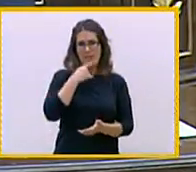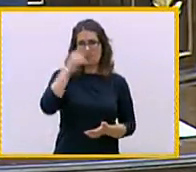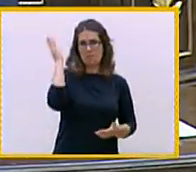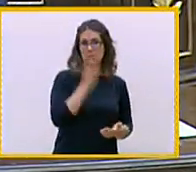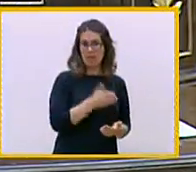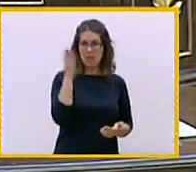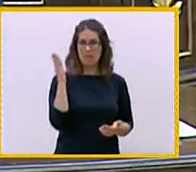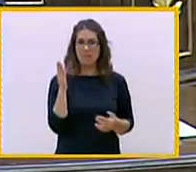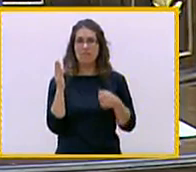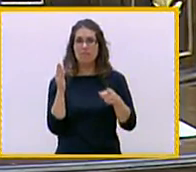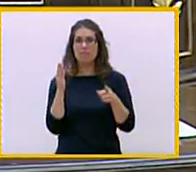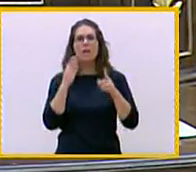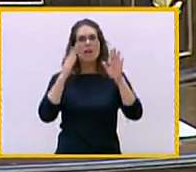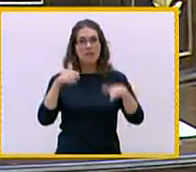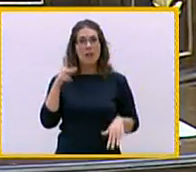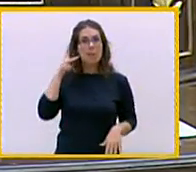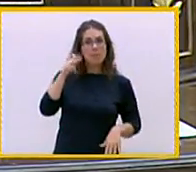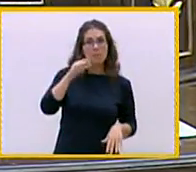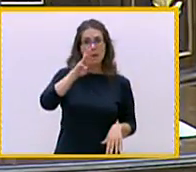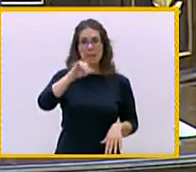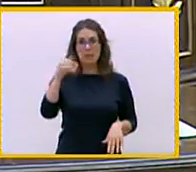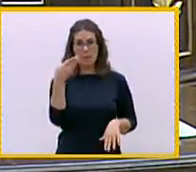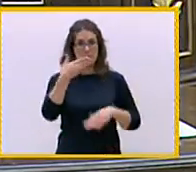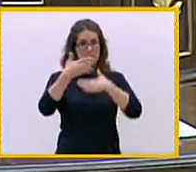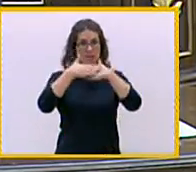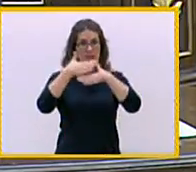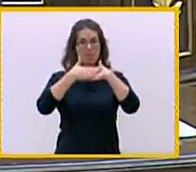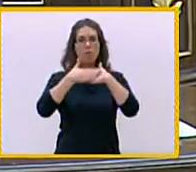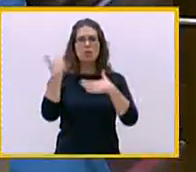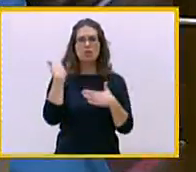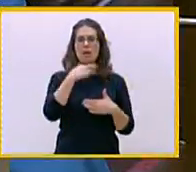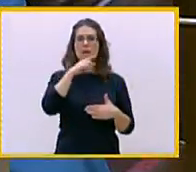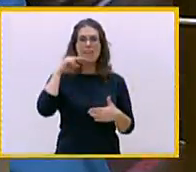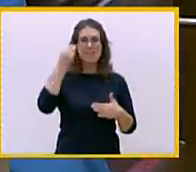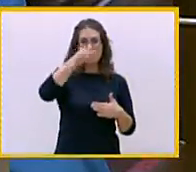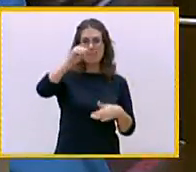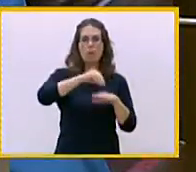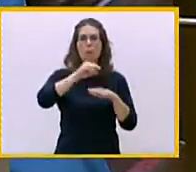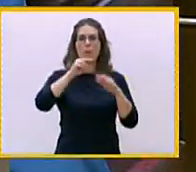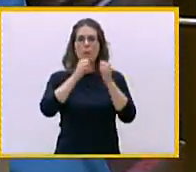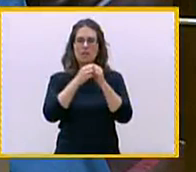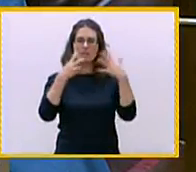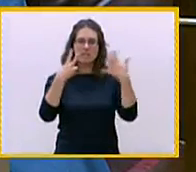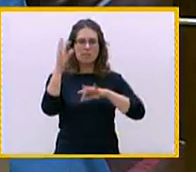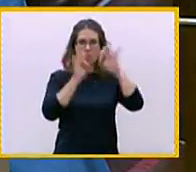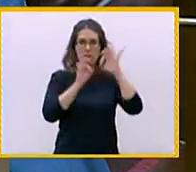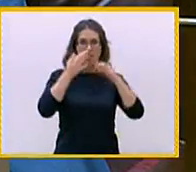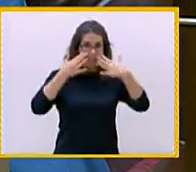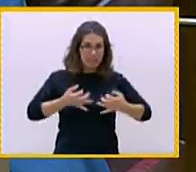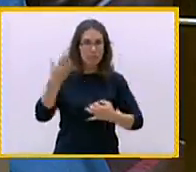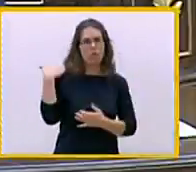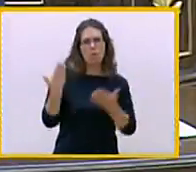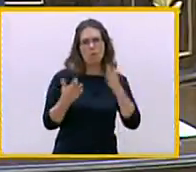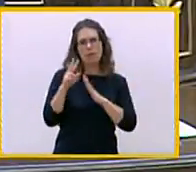a una revalorización de las pensiones mínimas de un 27% en términos reales desde 2004.